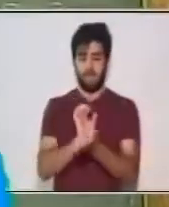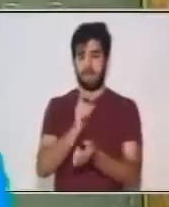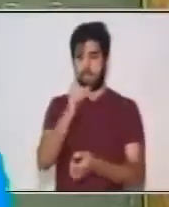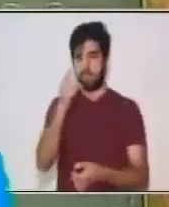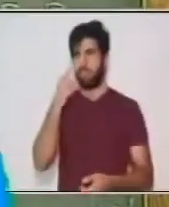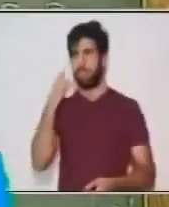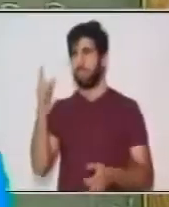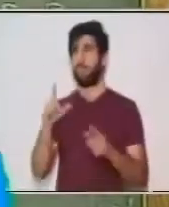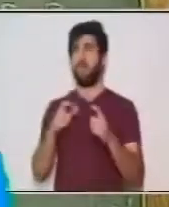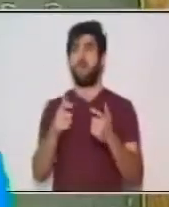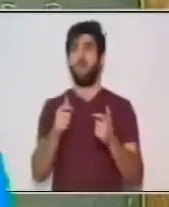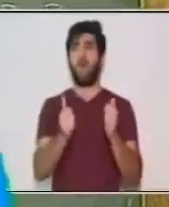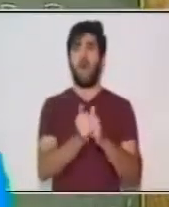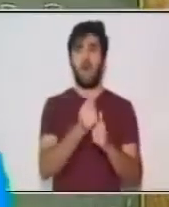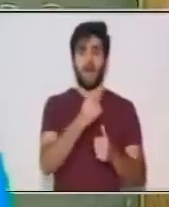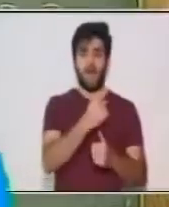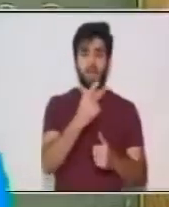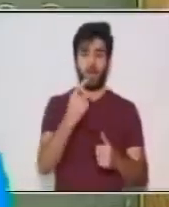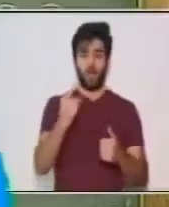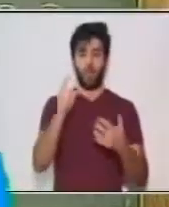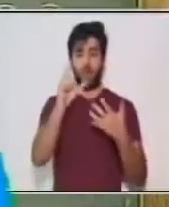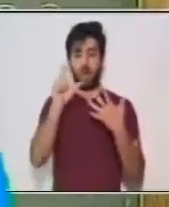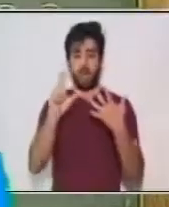vamos a tener